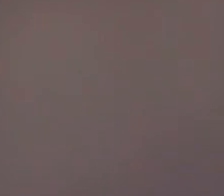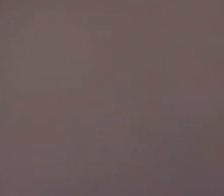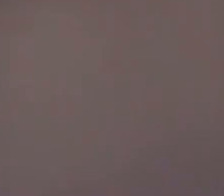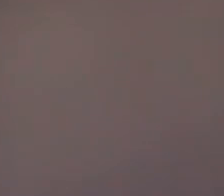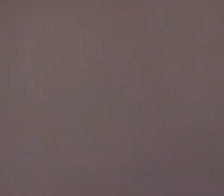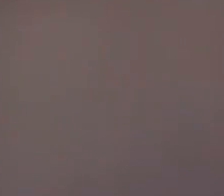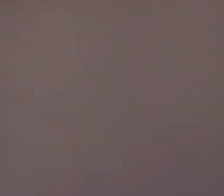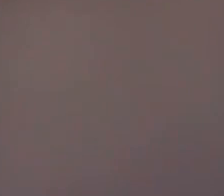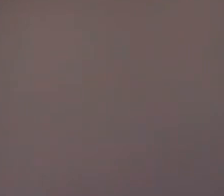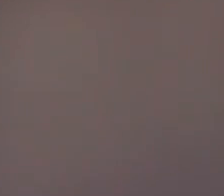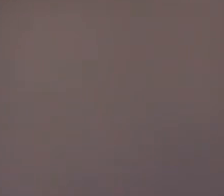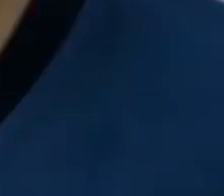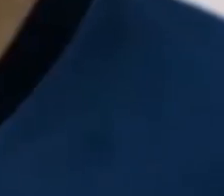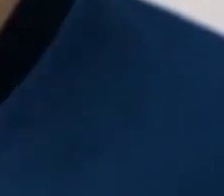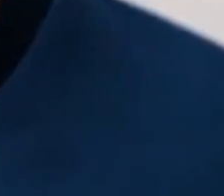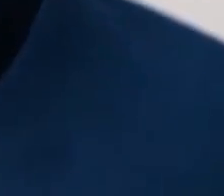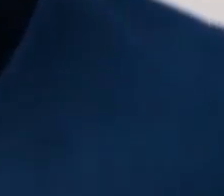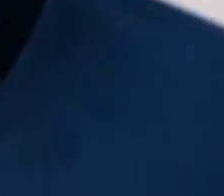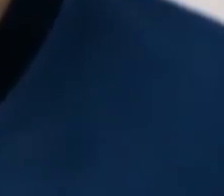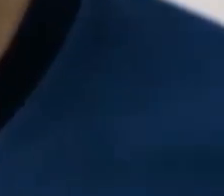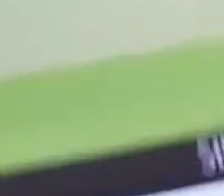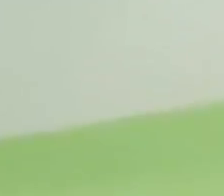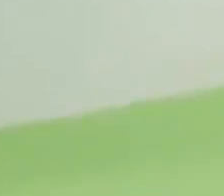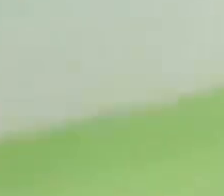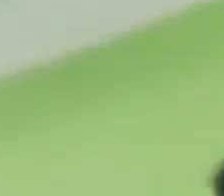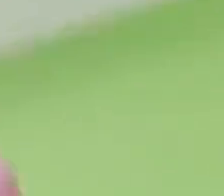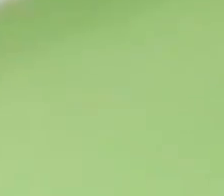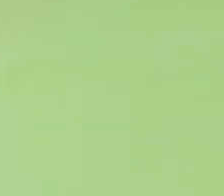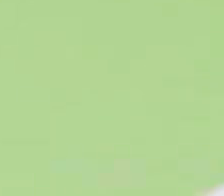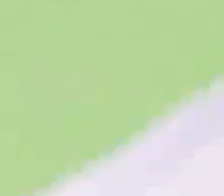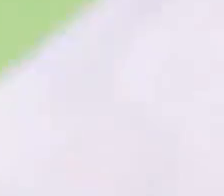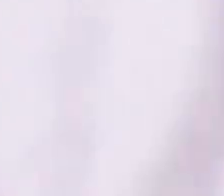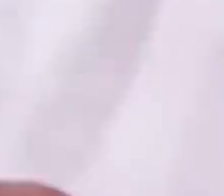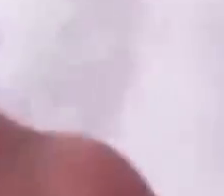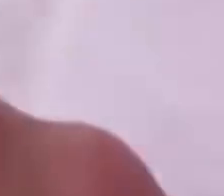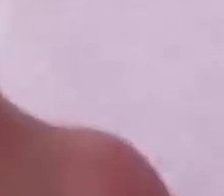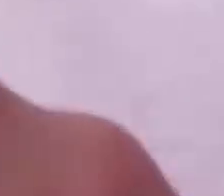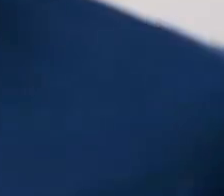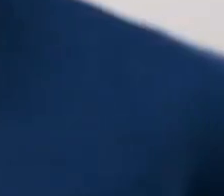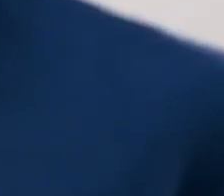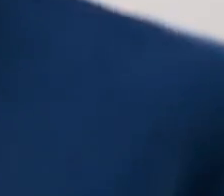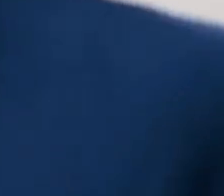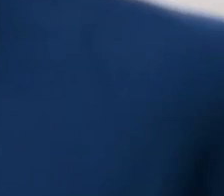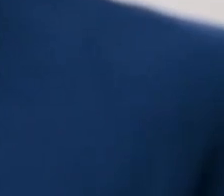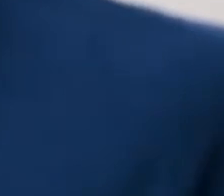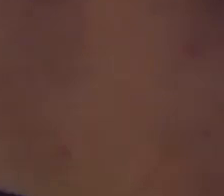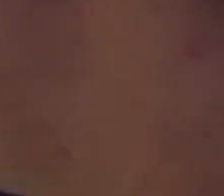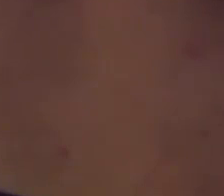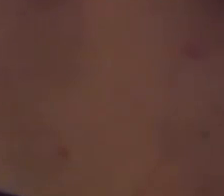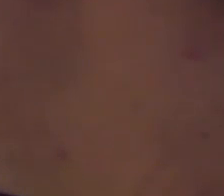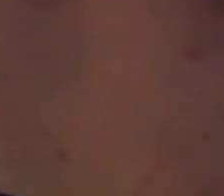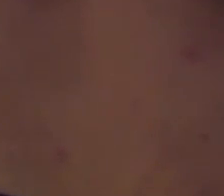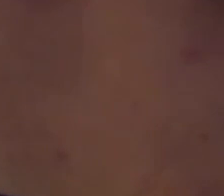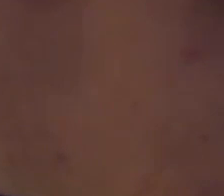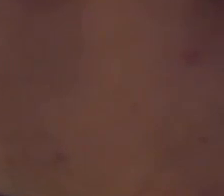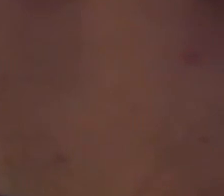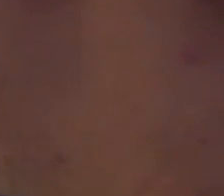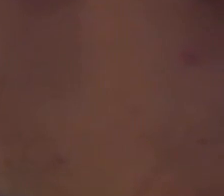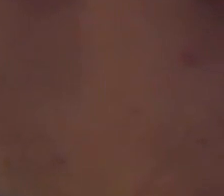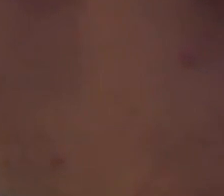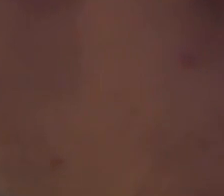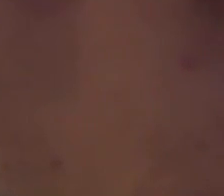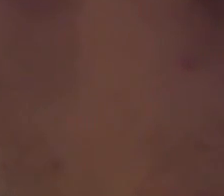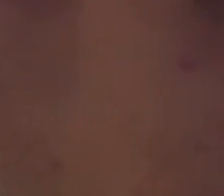por la transmisión y por ganar la primicia, pues están un poco decantadas hacia otro tipo de discurso. Creo que la visión de los